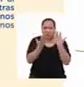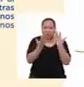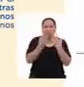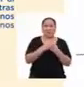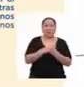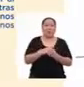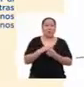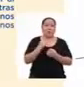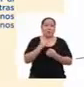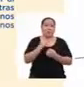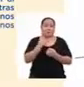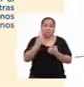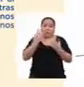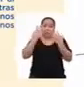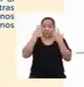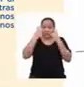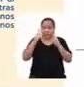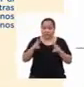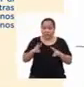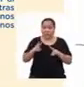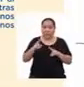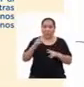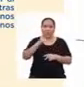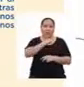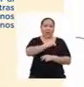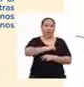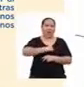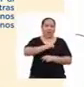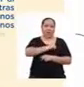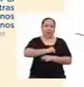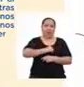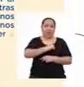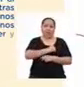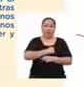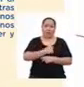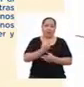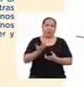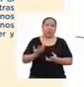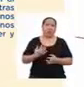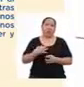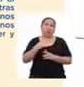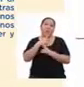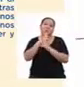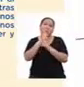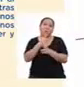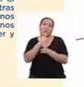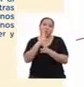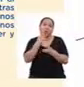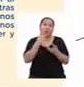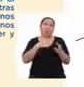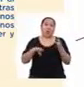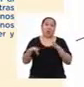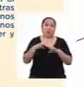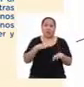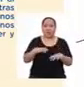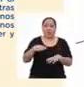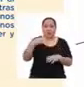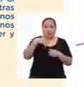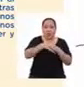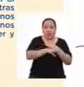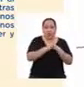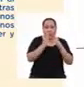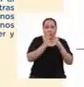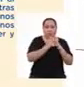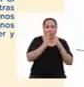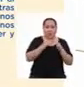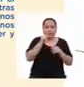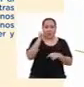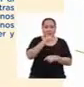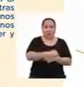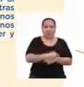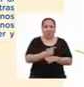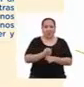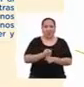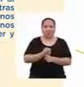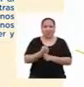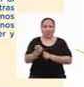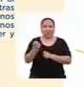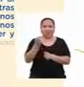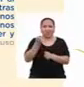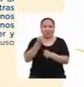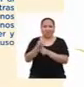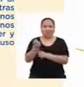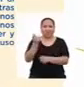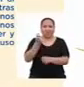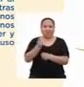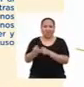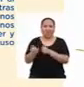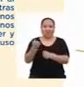darnos cuenta nuestros comportamientos, formas de responder y de actuar en casa esté causando malestar